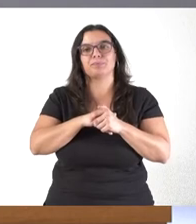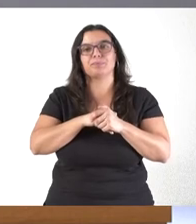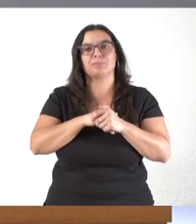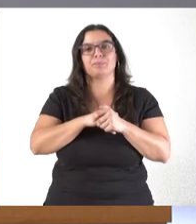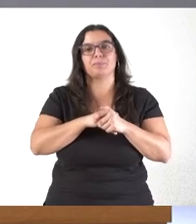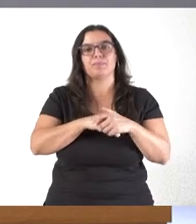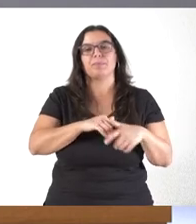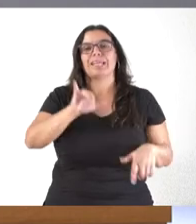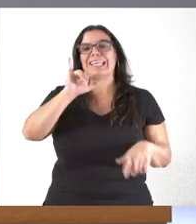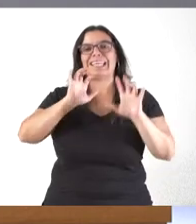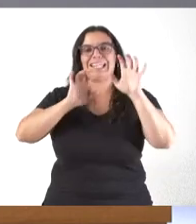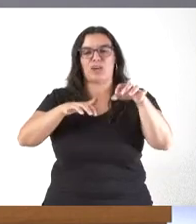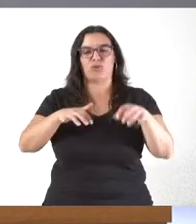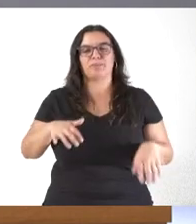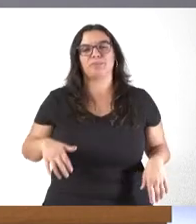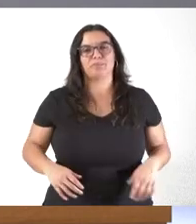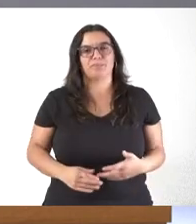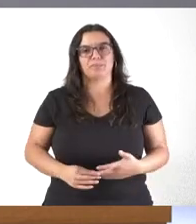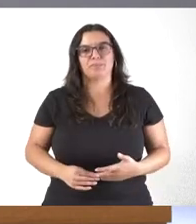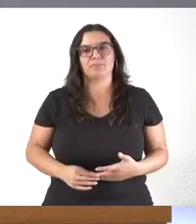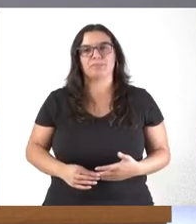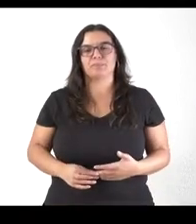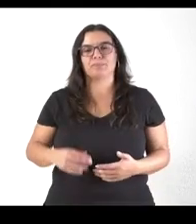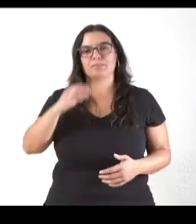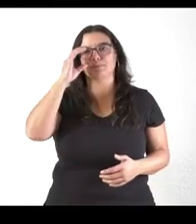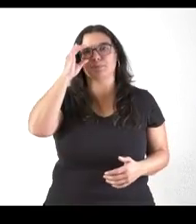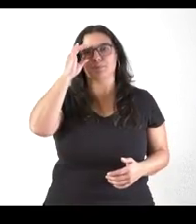Domínguez de y león cuando quieras adelante